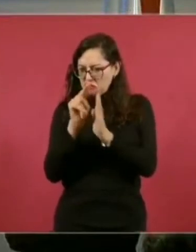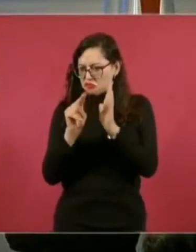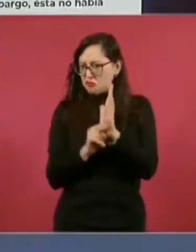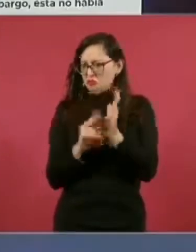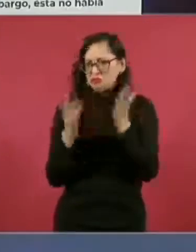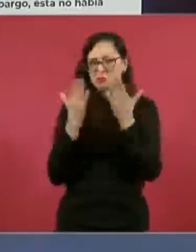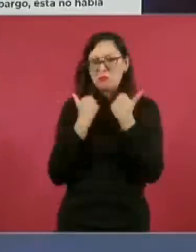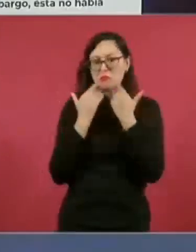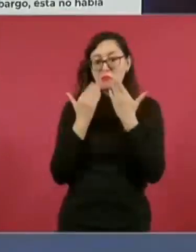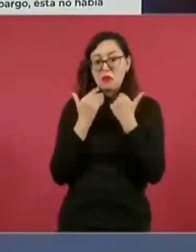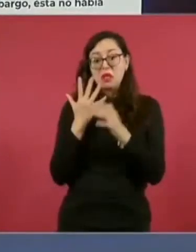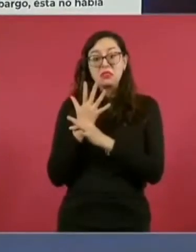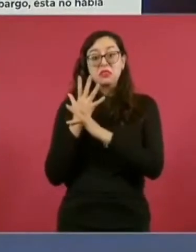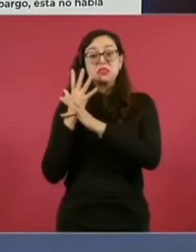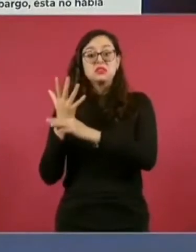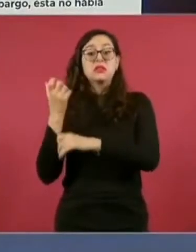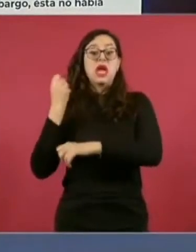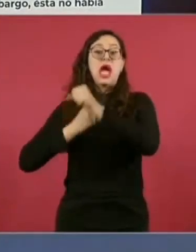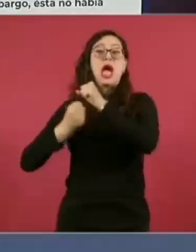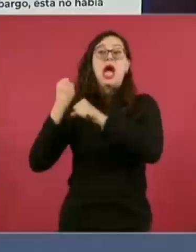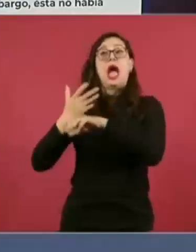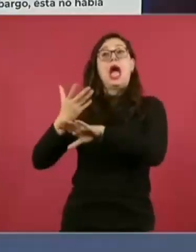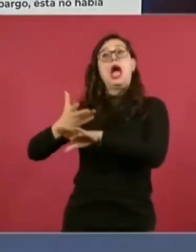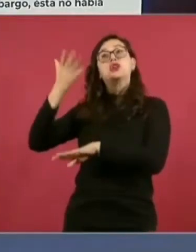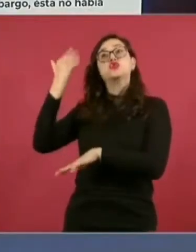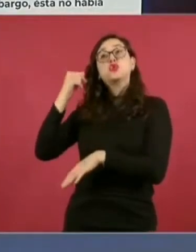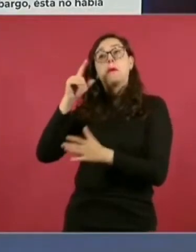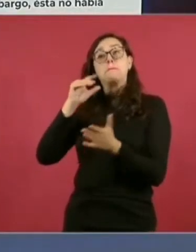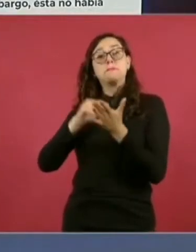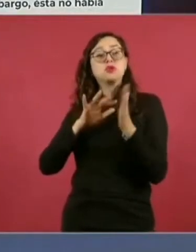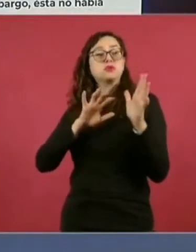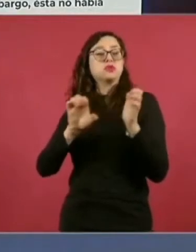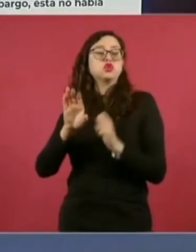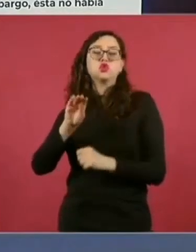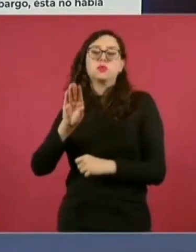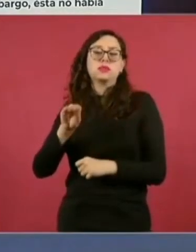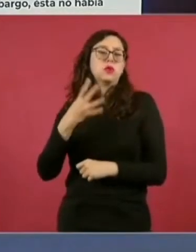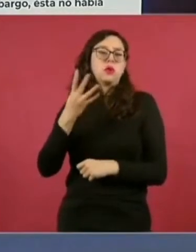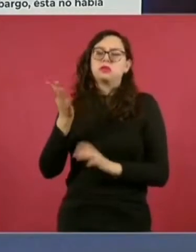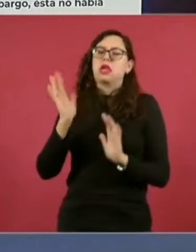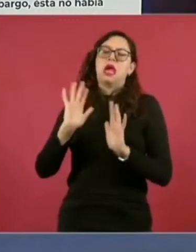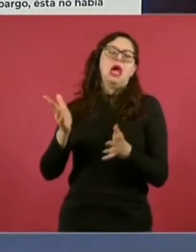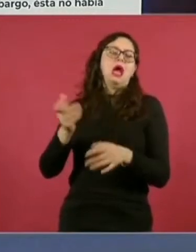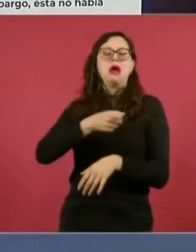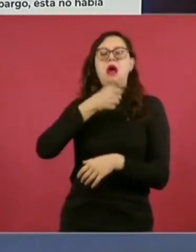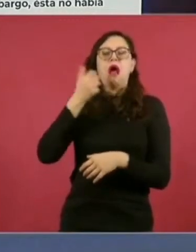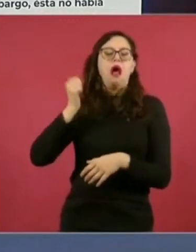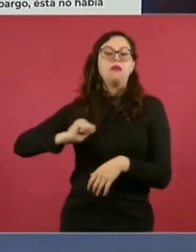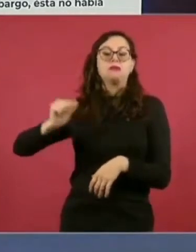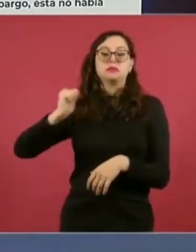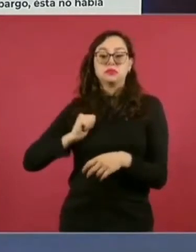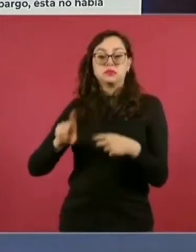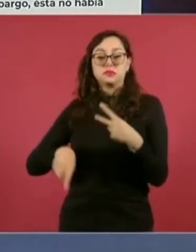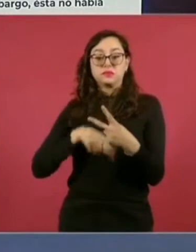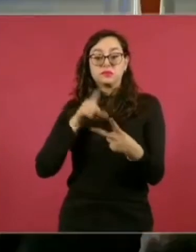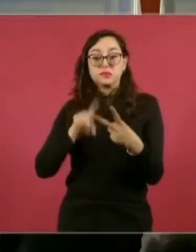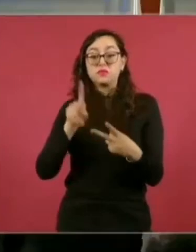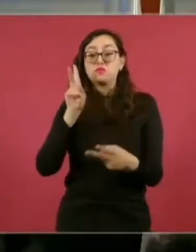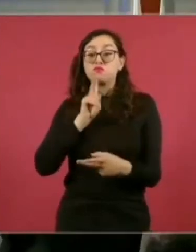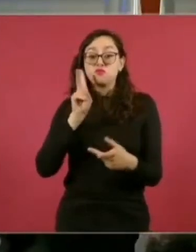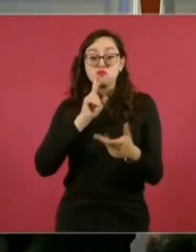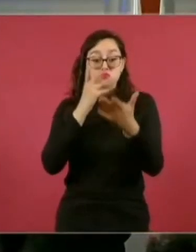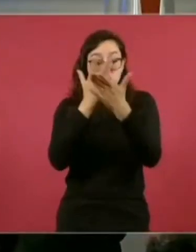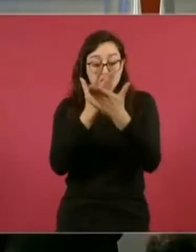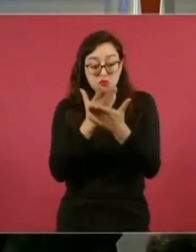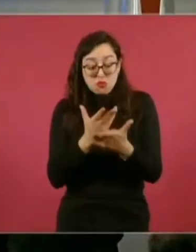en 1994. 2, que no se realizó un estudio integral de las pruebas